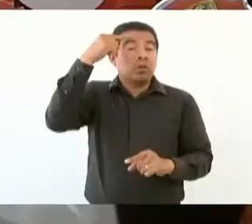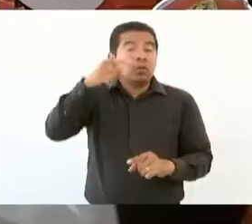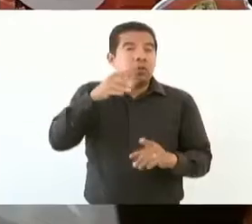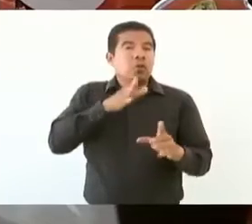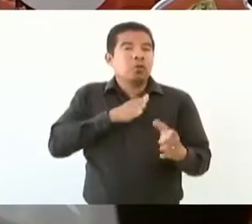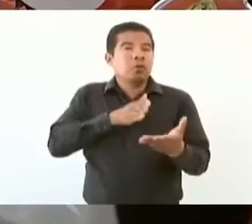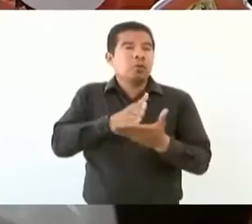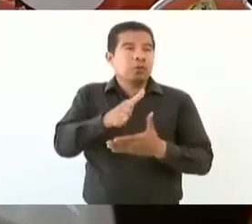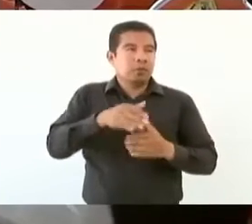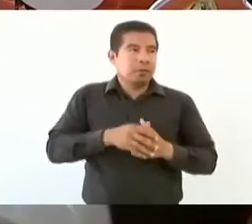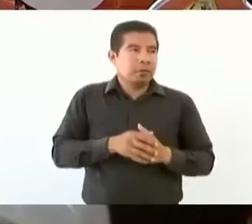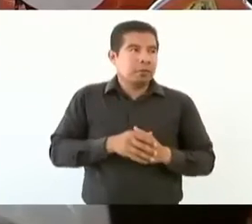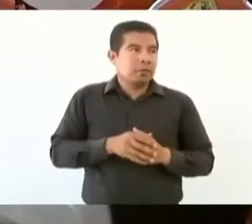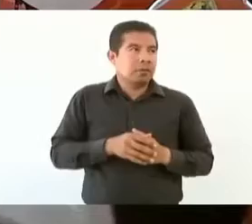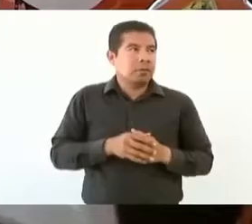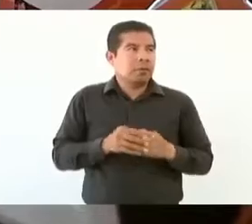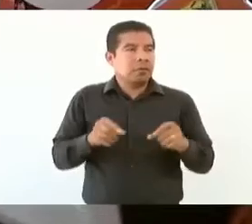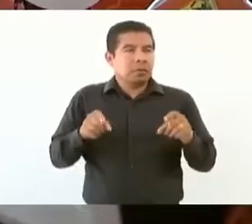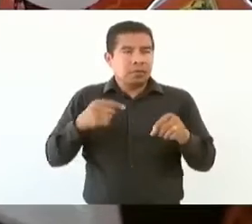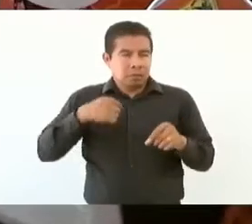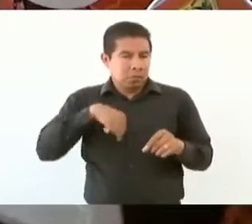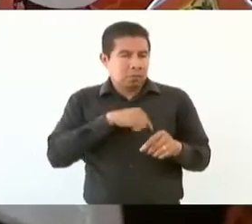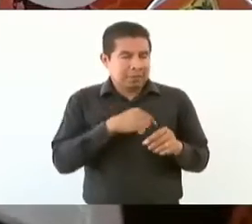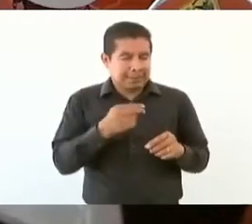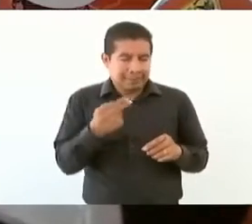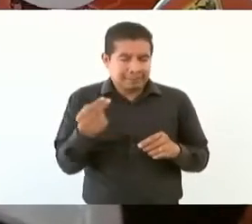tenemos que recordar